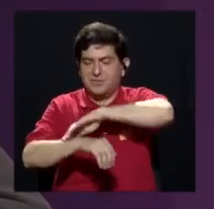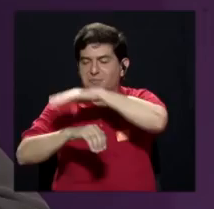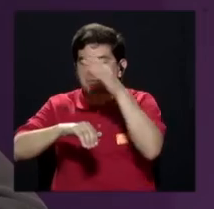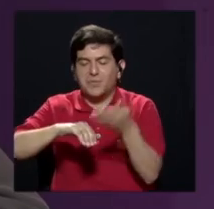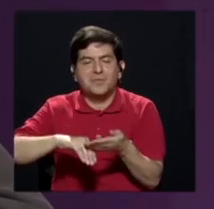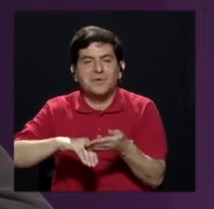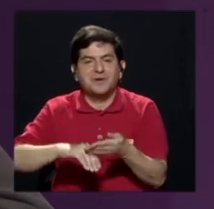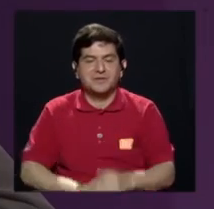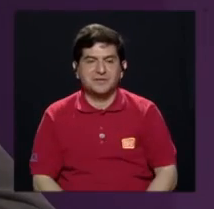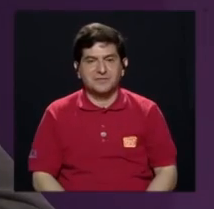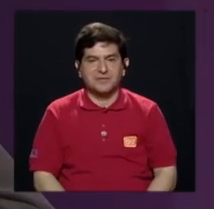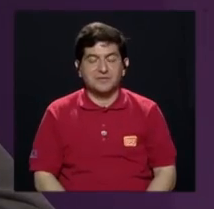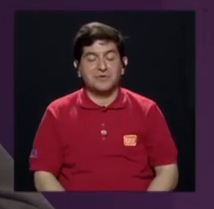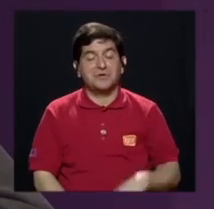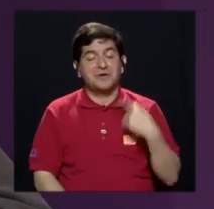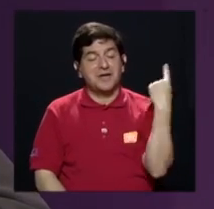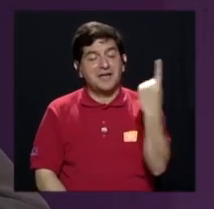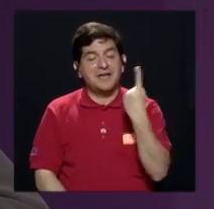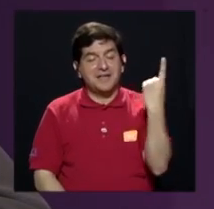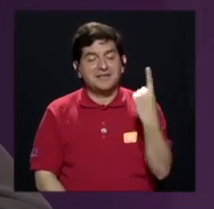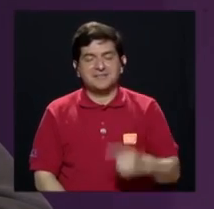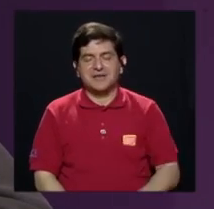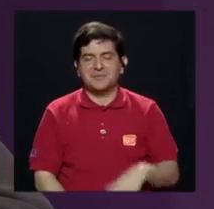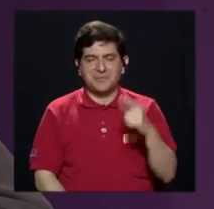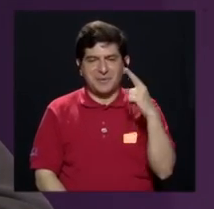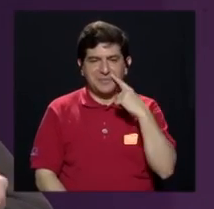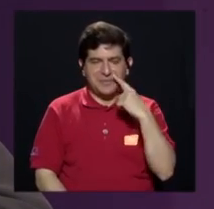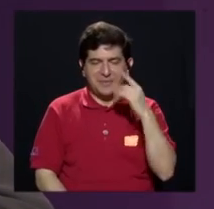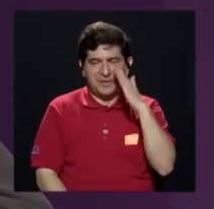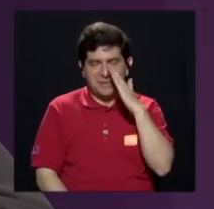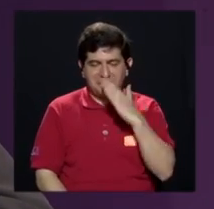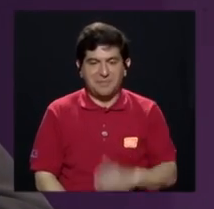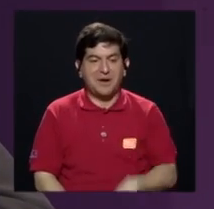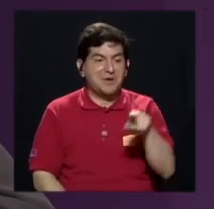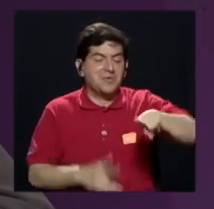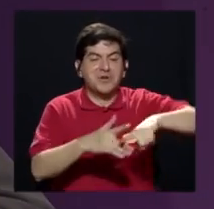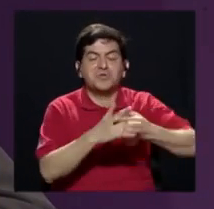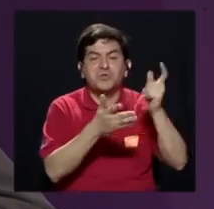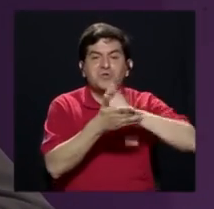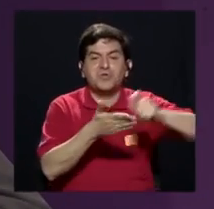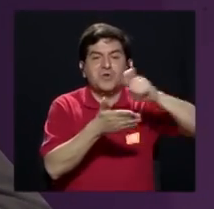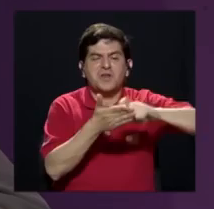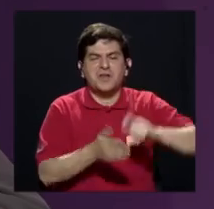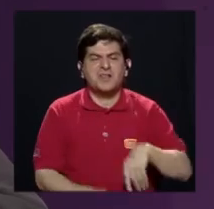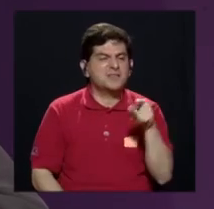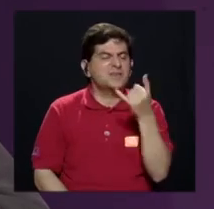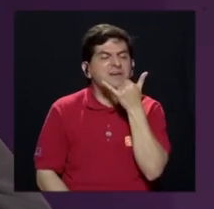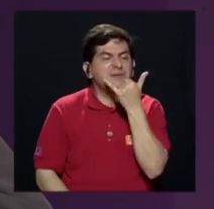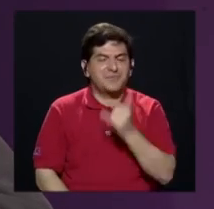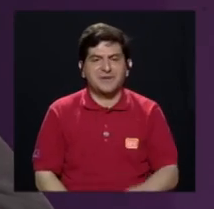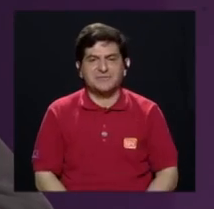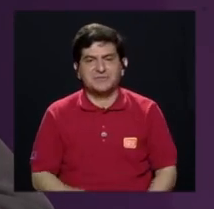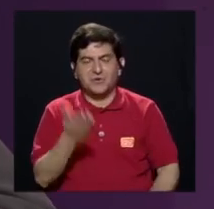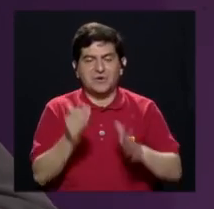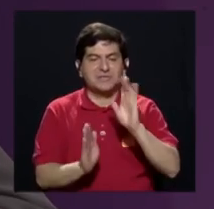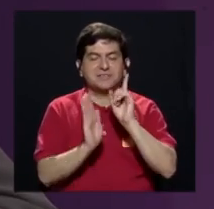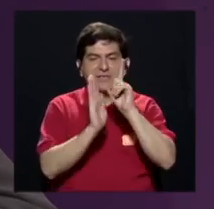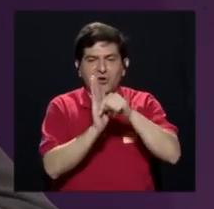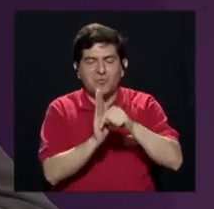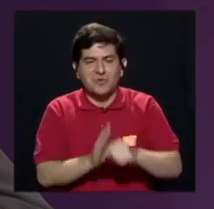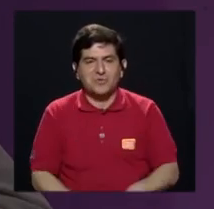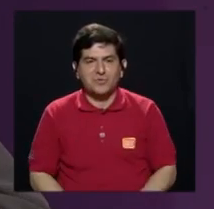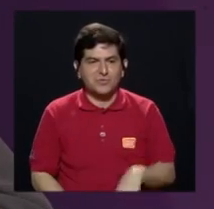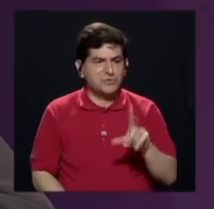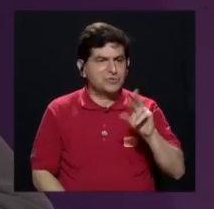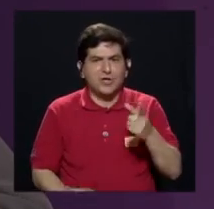y ahora sí por siempre ser padres lo va a saber cuando el chiquillo entré a la escuela como me le habrá ido cuando tarda cinco minutos en llegar